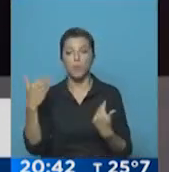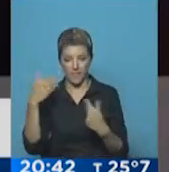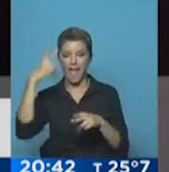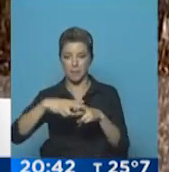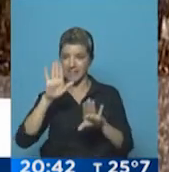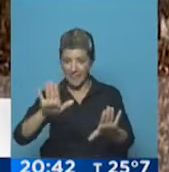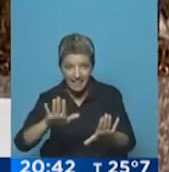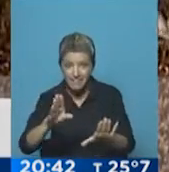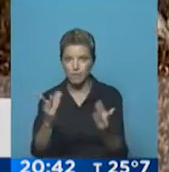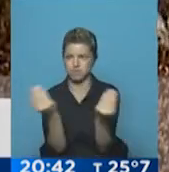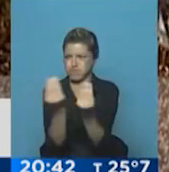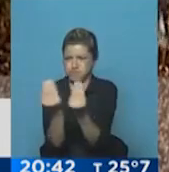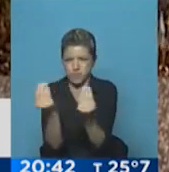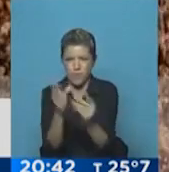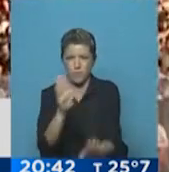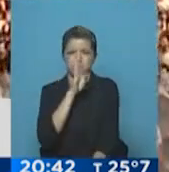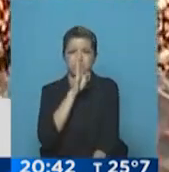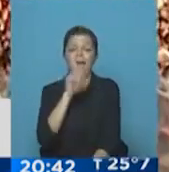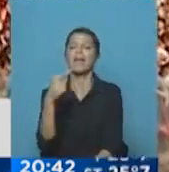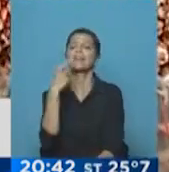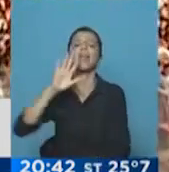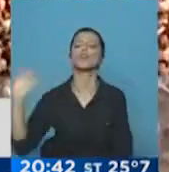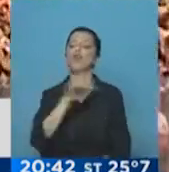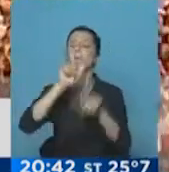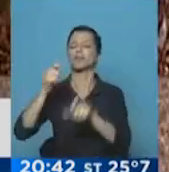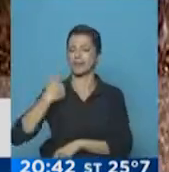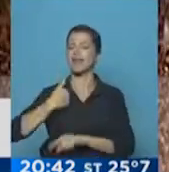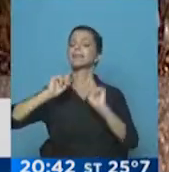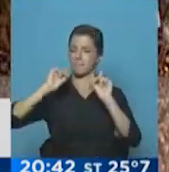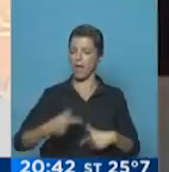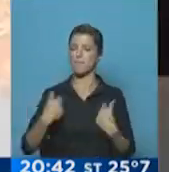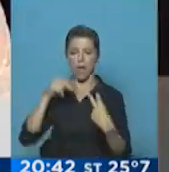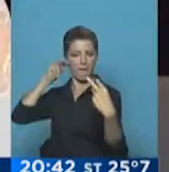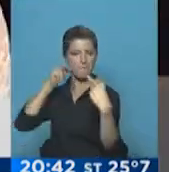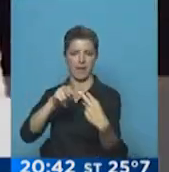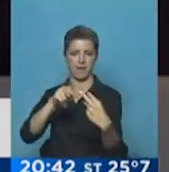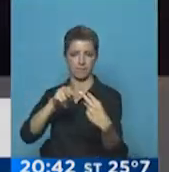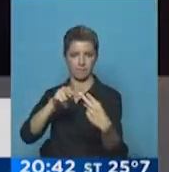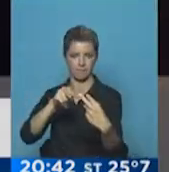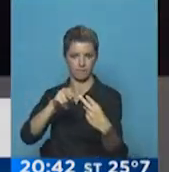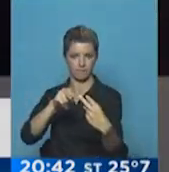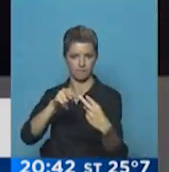como esta, decirle a todos los argentinos que también puede mirarlo a los ojos.